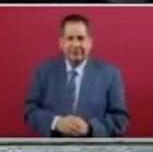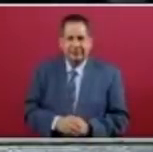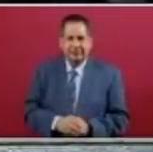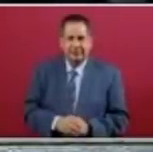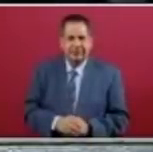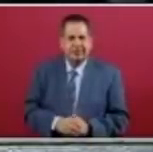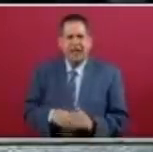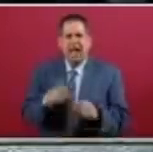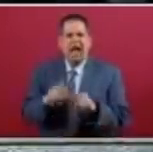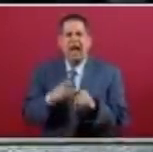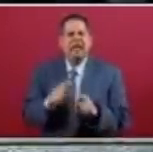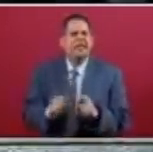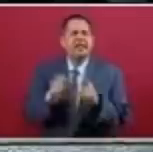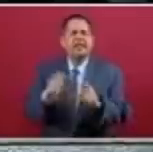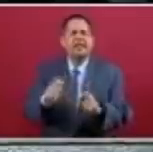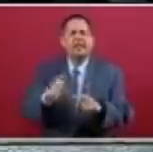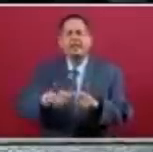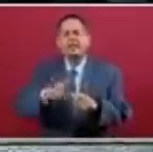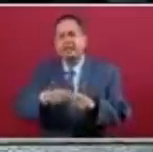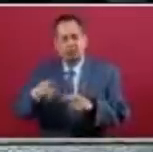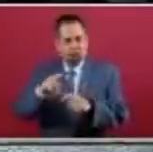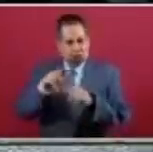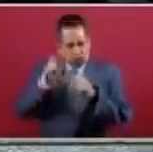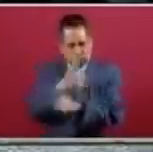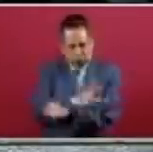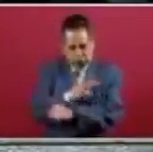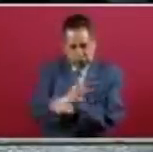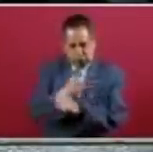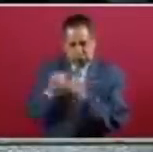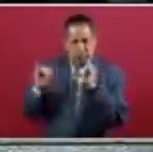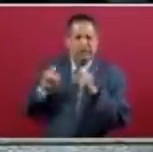¿A quién le damos la palabra?